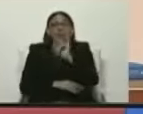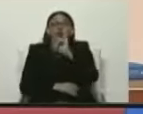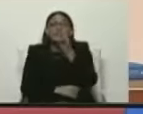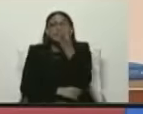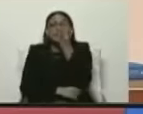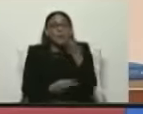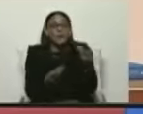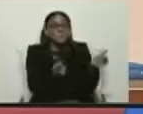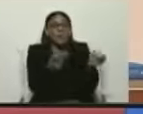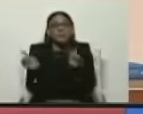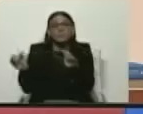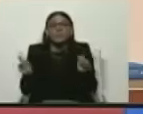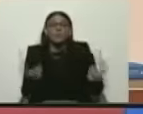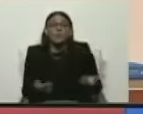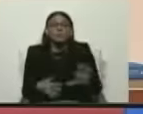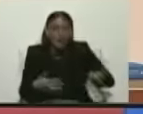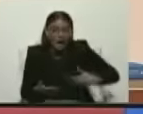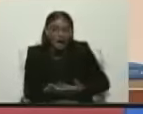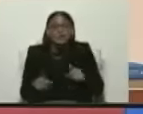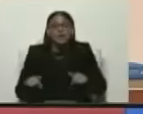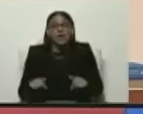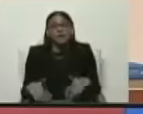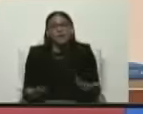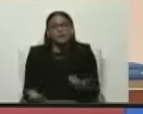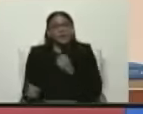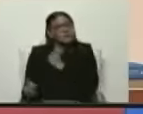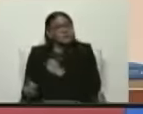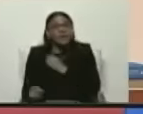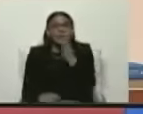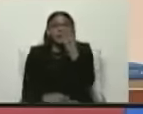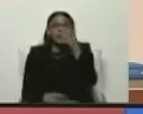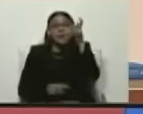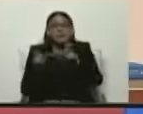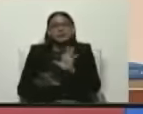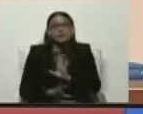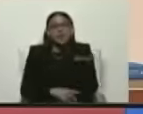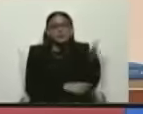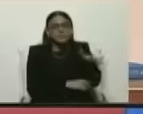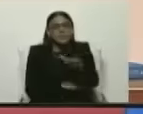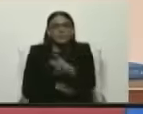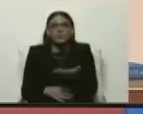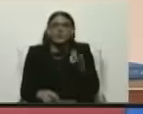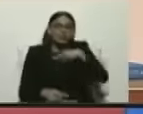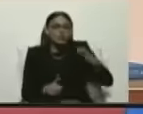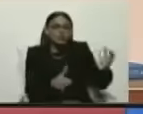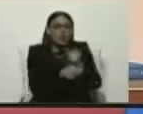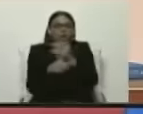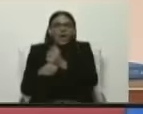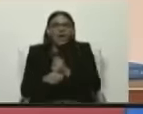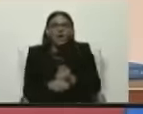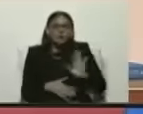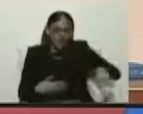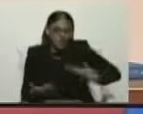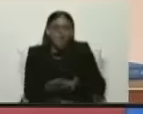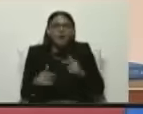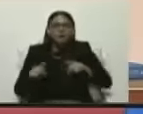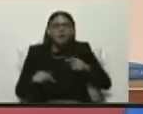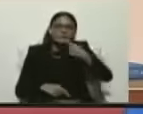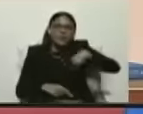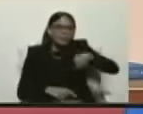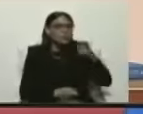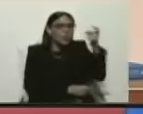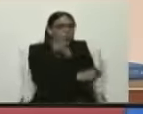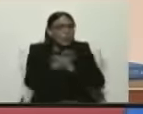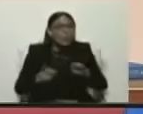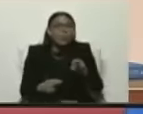3 desaparecidos hasta el momento. 3 personas que no los encontramos, pues, hasta ahora. Pero la